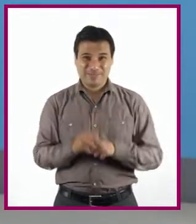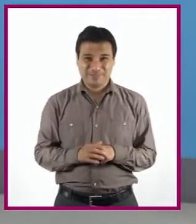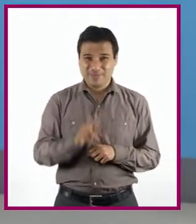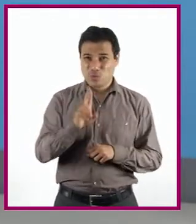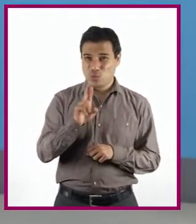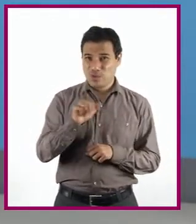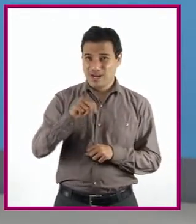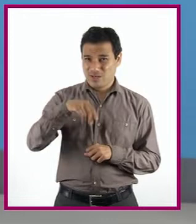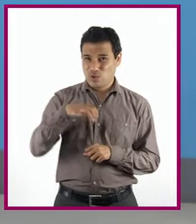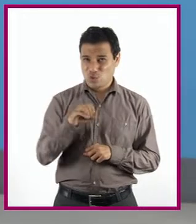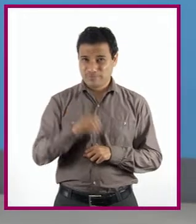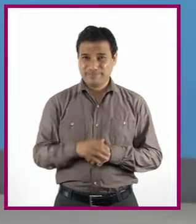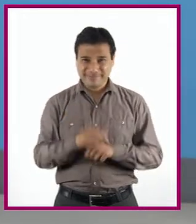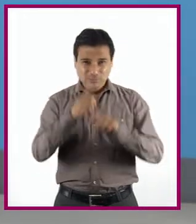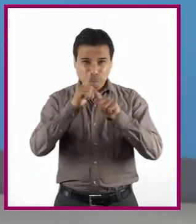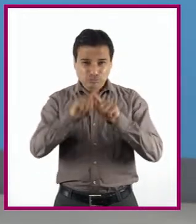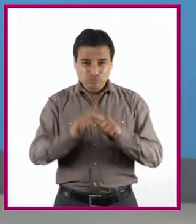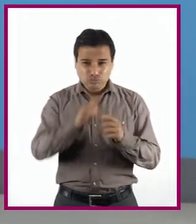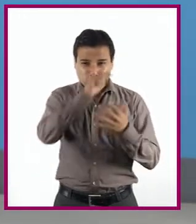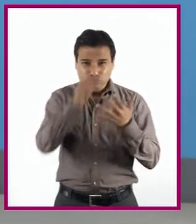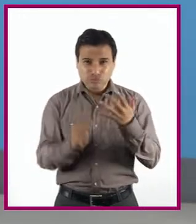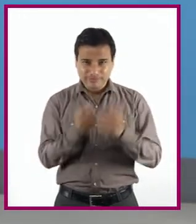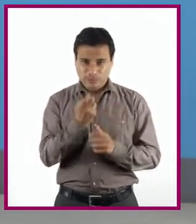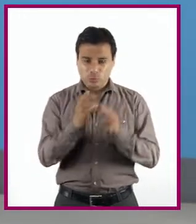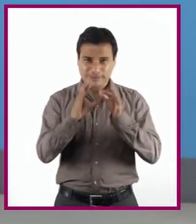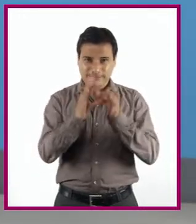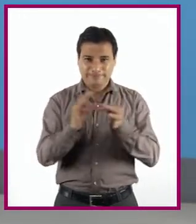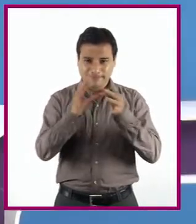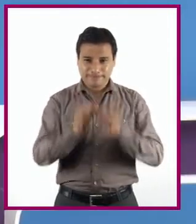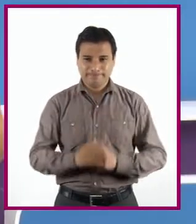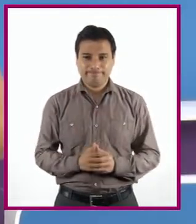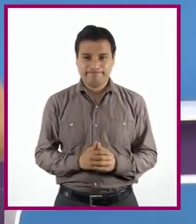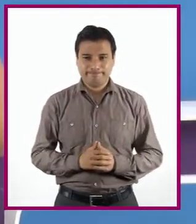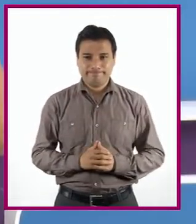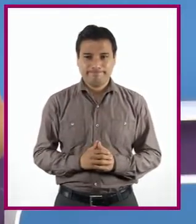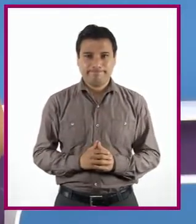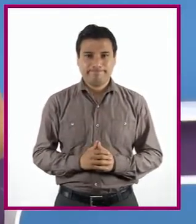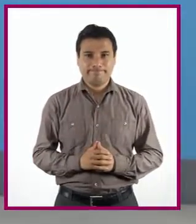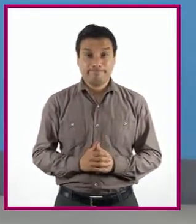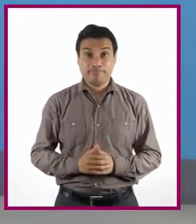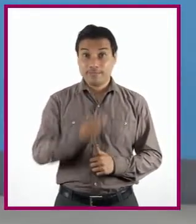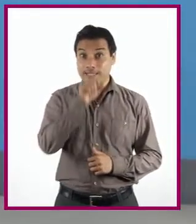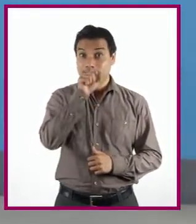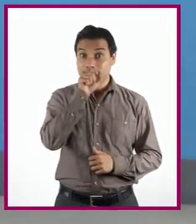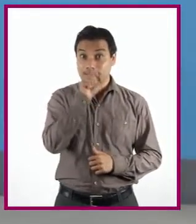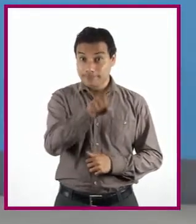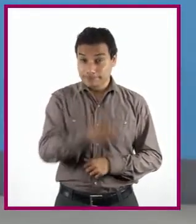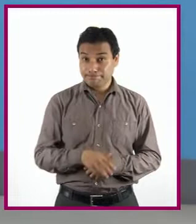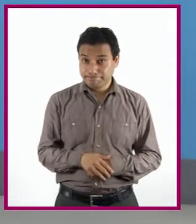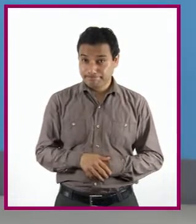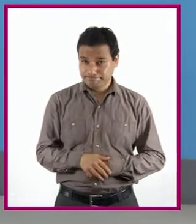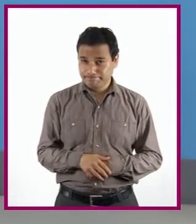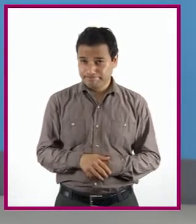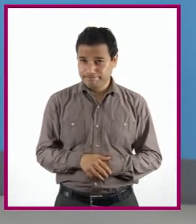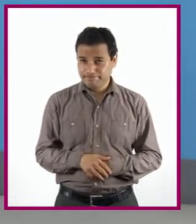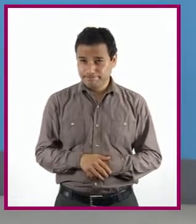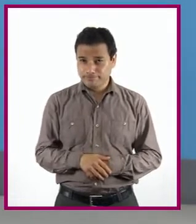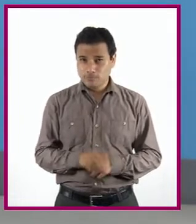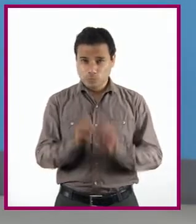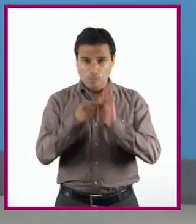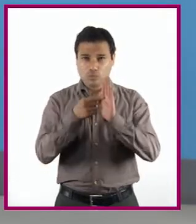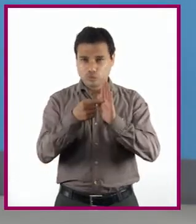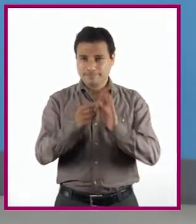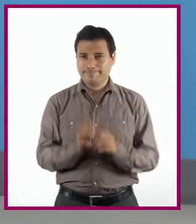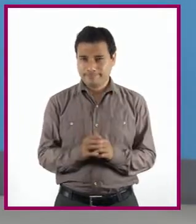uranio. Este último se emplea para generar energía nuclear. También vamos a ubicar las principales fuentes